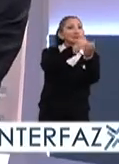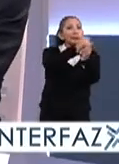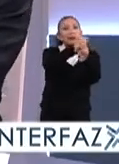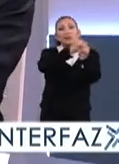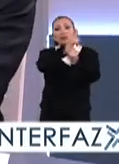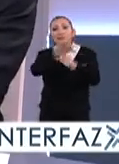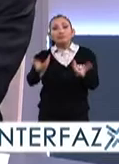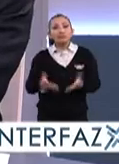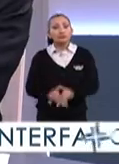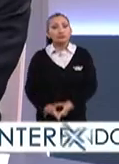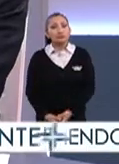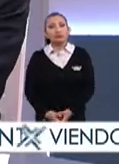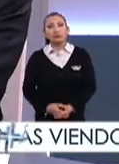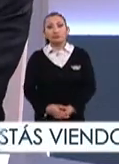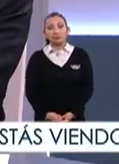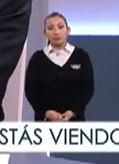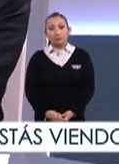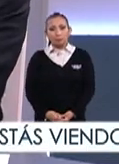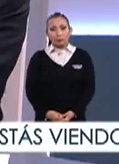en ciernes?